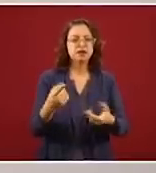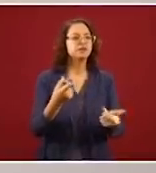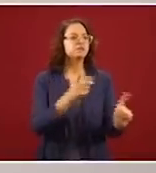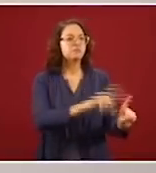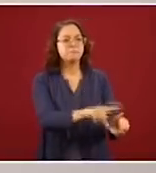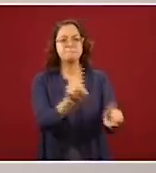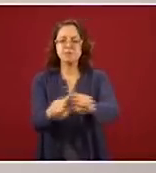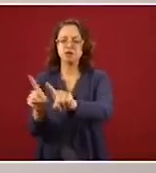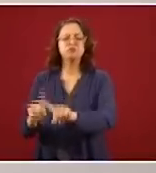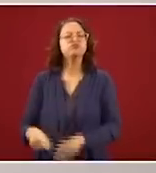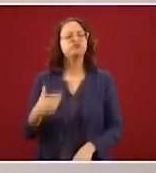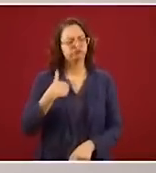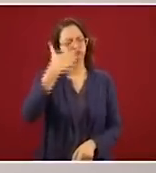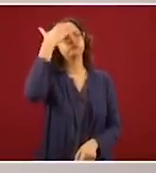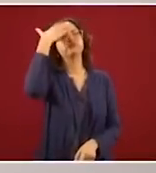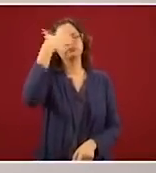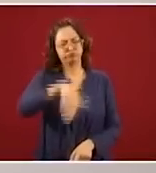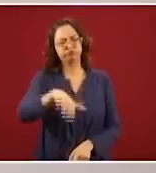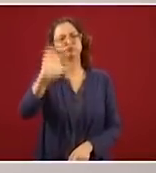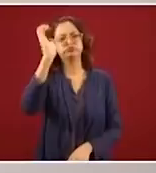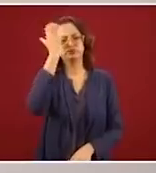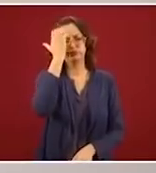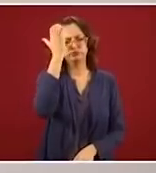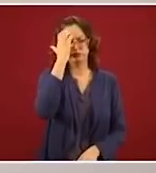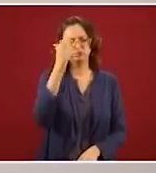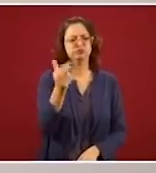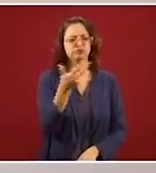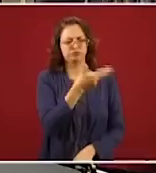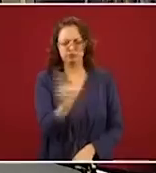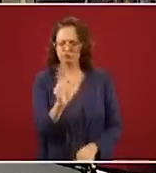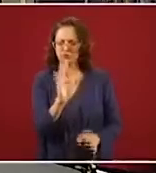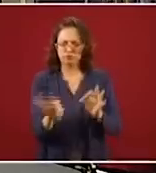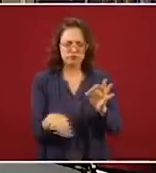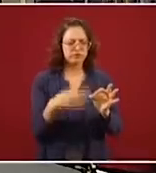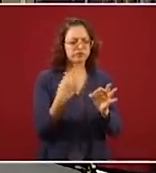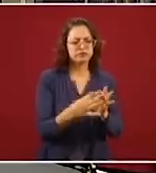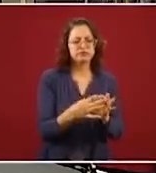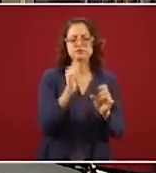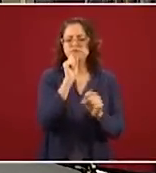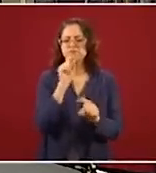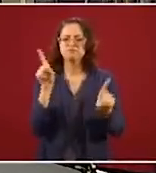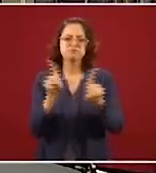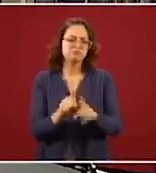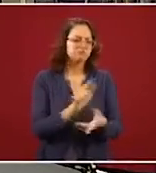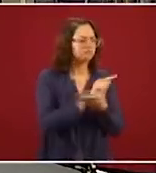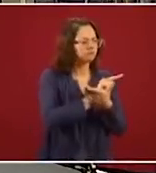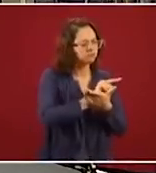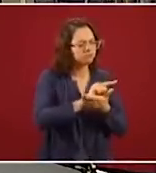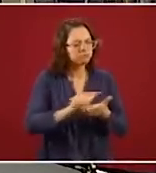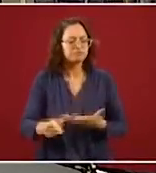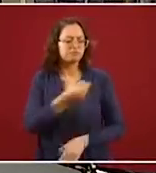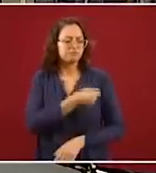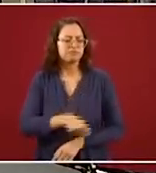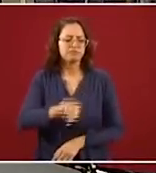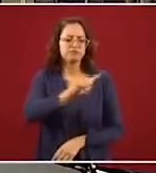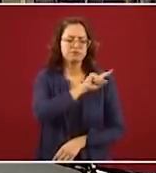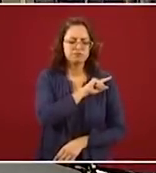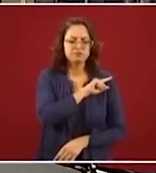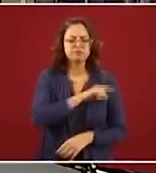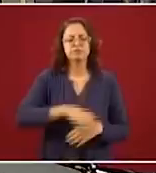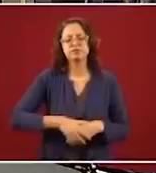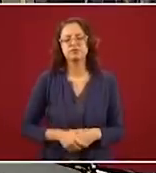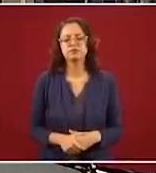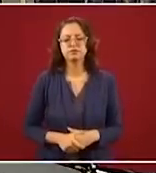comercial, en este caso un restaurante. Lo mismo en cuanto a medidas sanitarias.